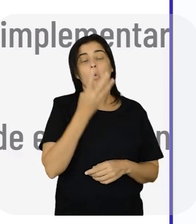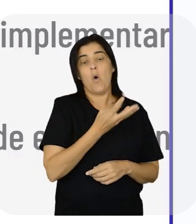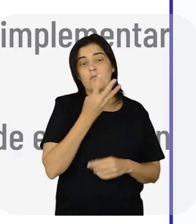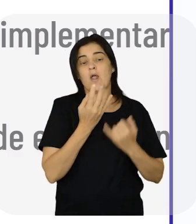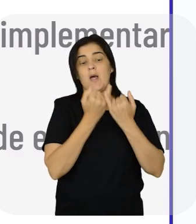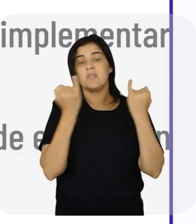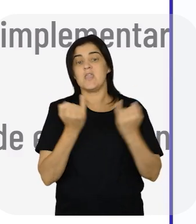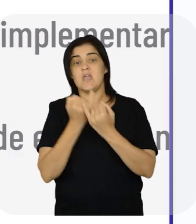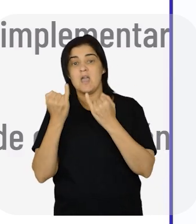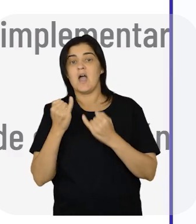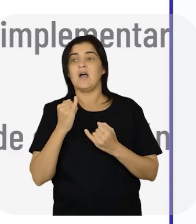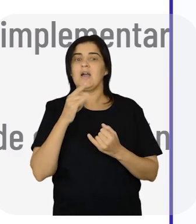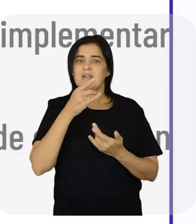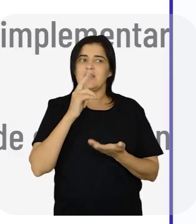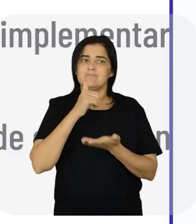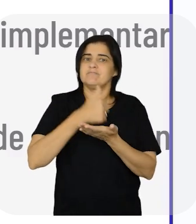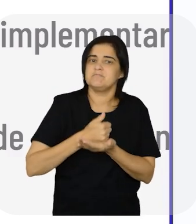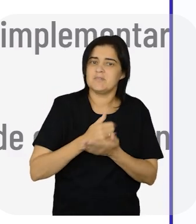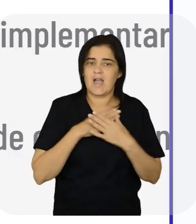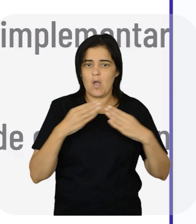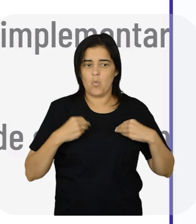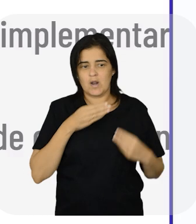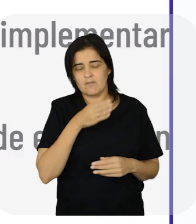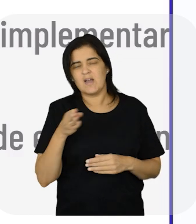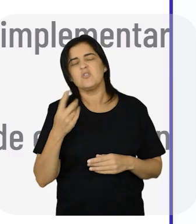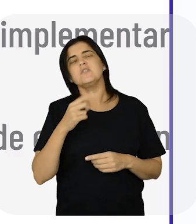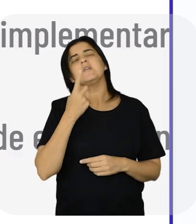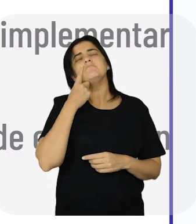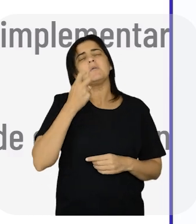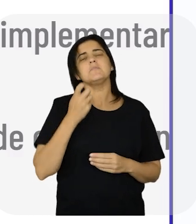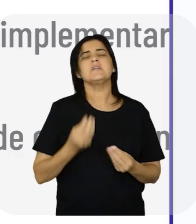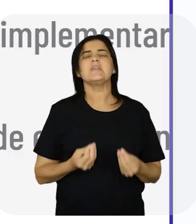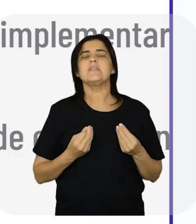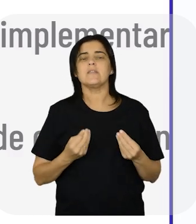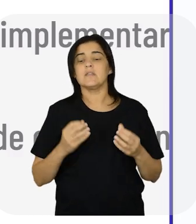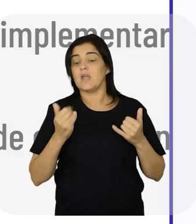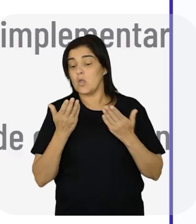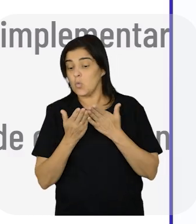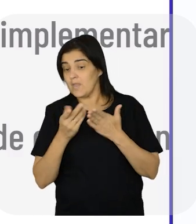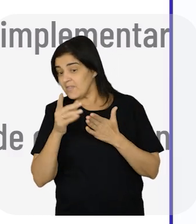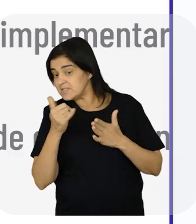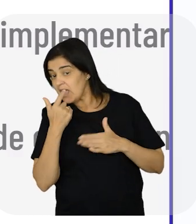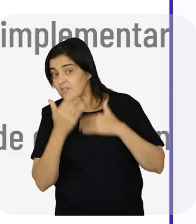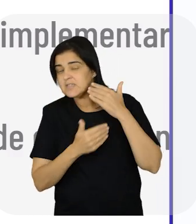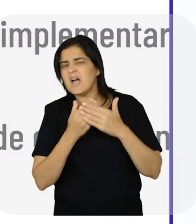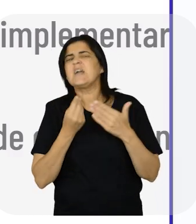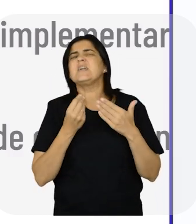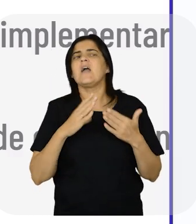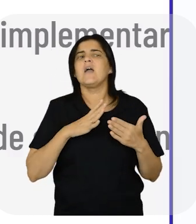estar en las escuelas. Entonces queríamos identificar ya en estudiantes avanzados qué